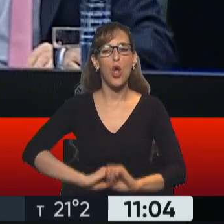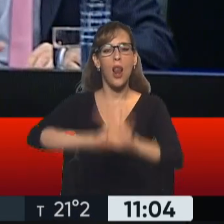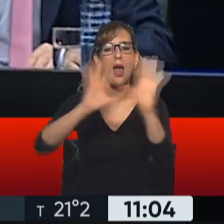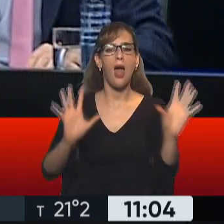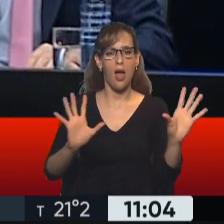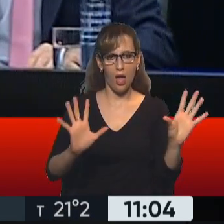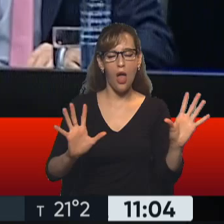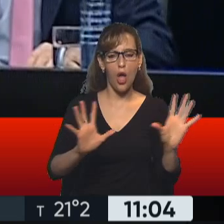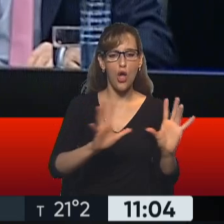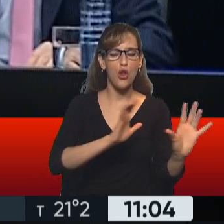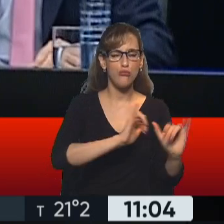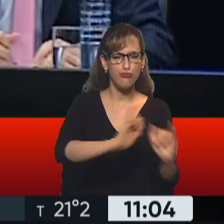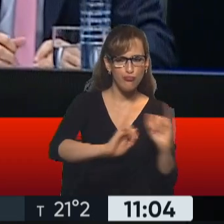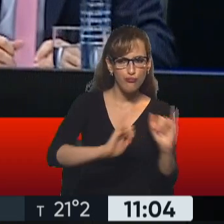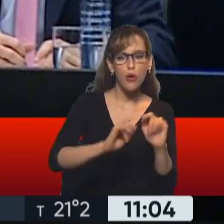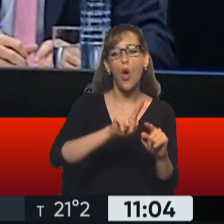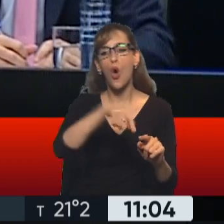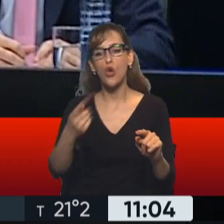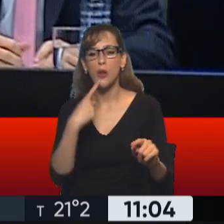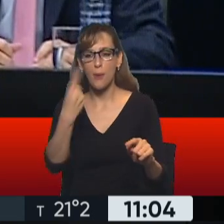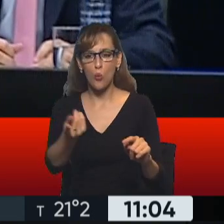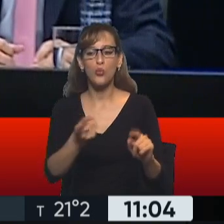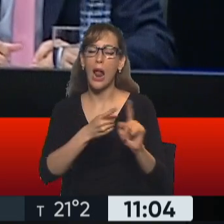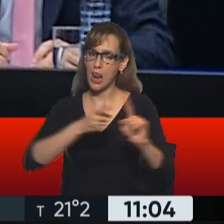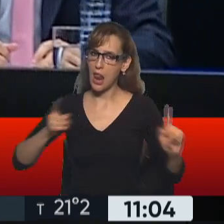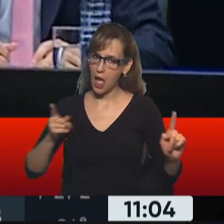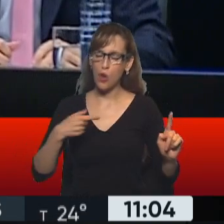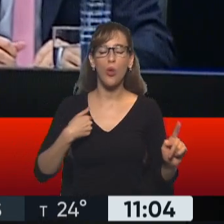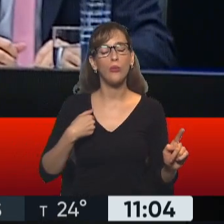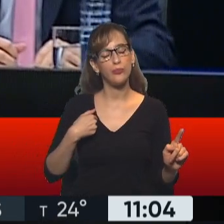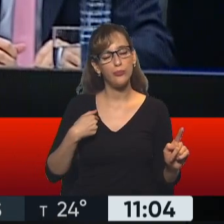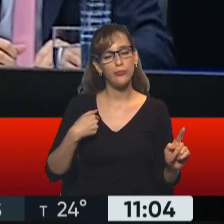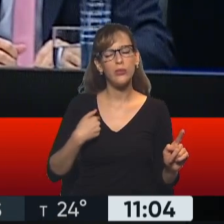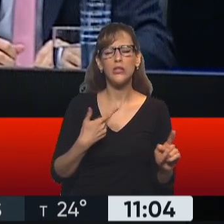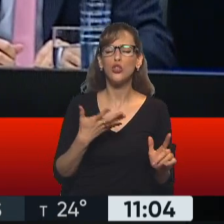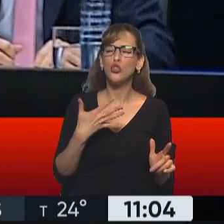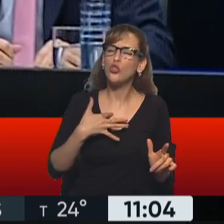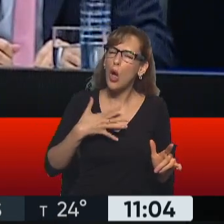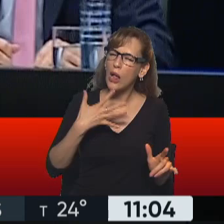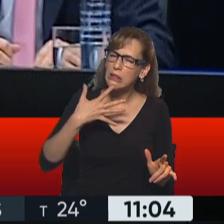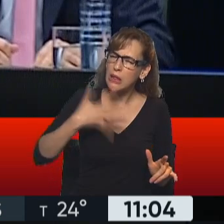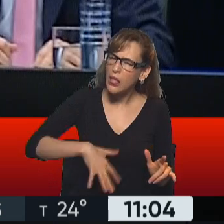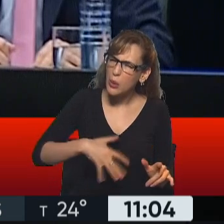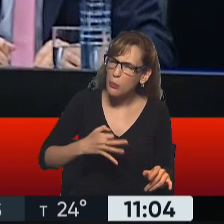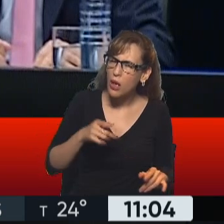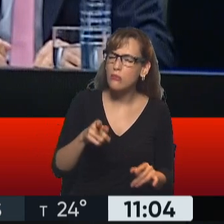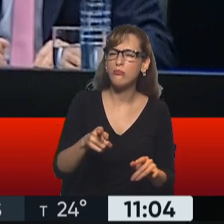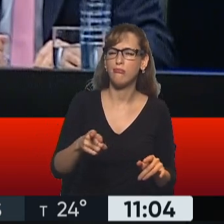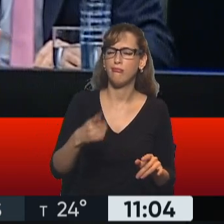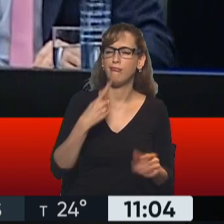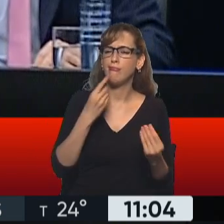Y la segunda para el ministro es un poquito más larga y es, entendí bien, estamos hablando de un